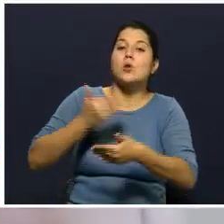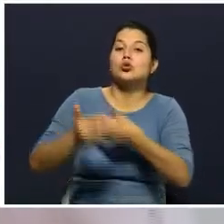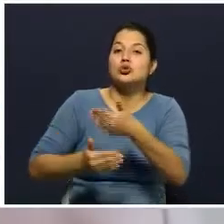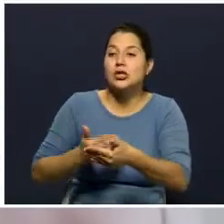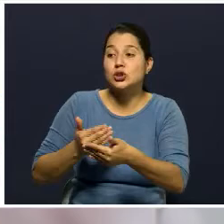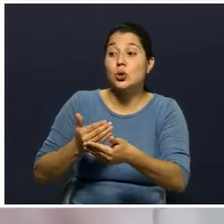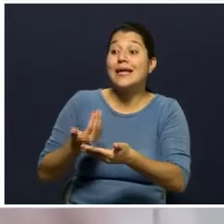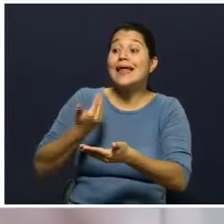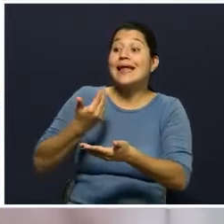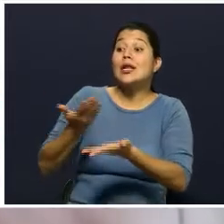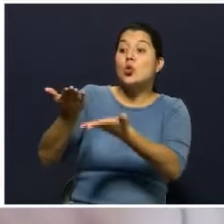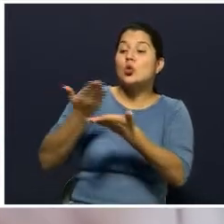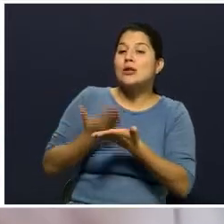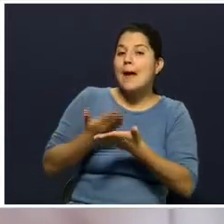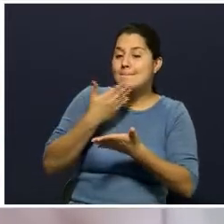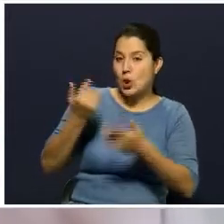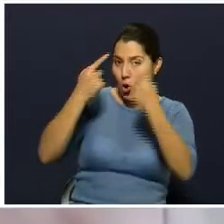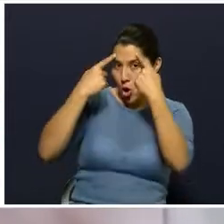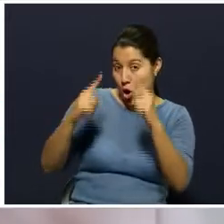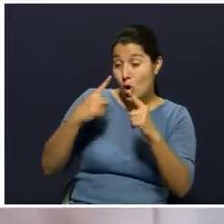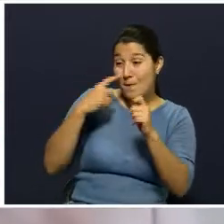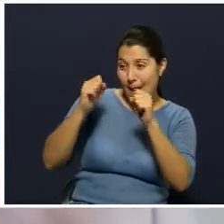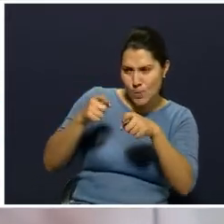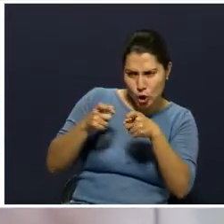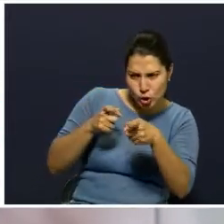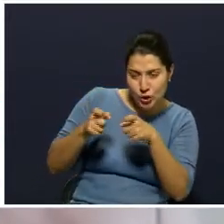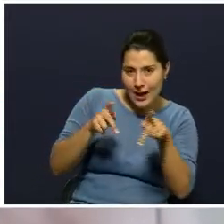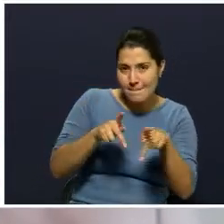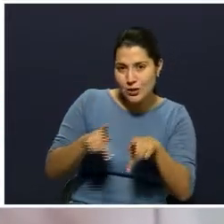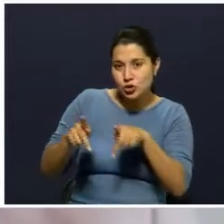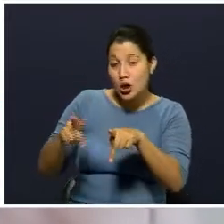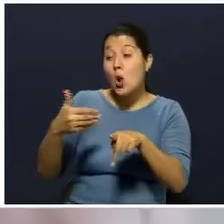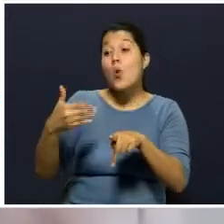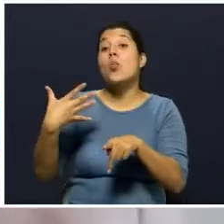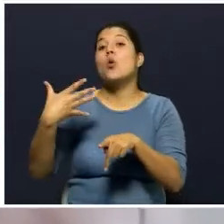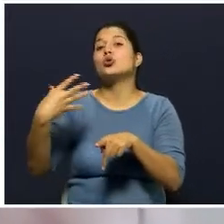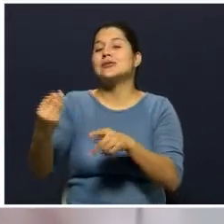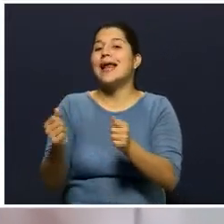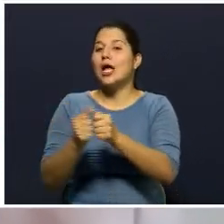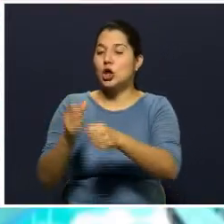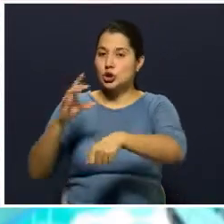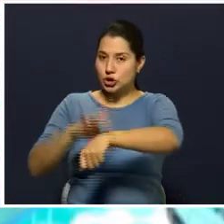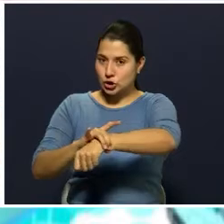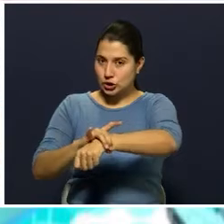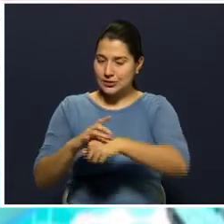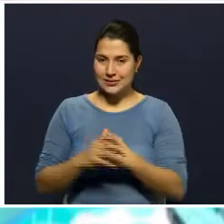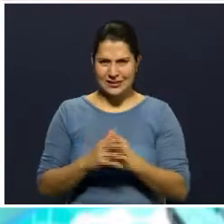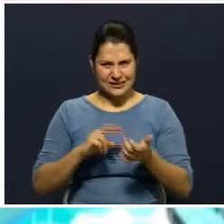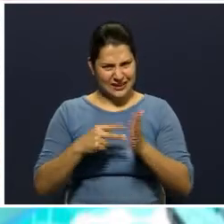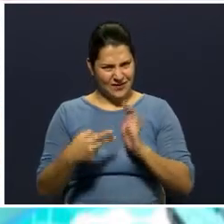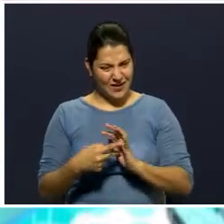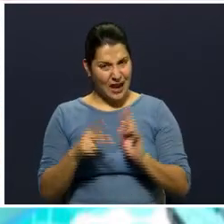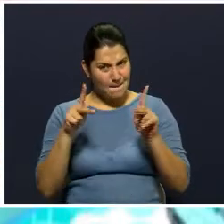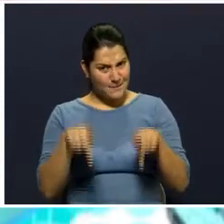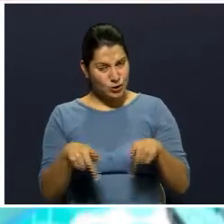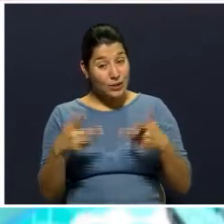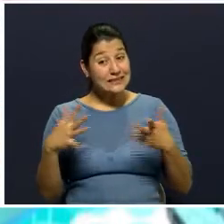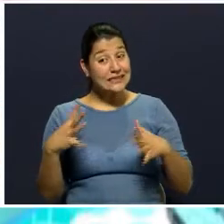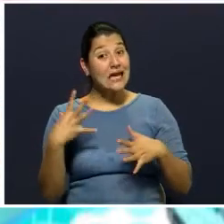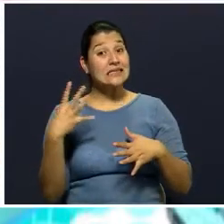mucho mejores resultados a la hora de darle seguimiento a las personas que están bajo esta modalidad. Es decir, que las personas que